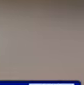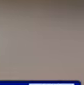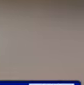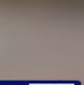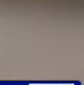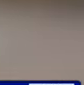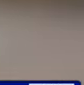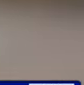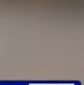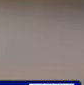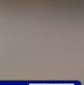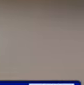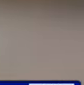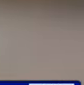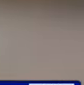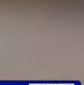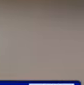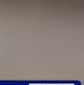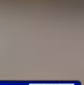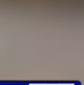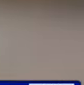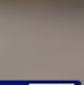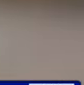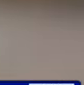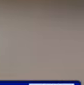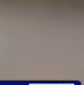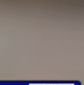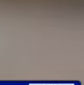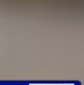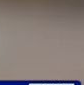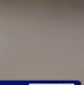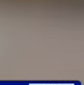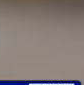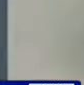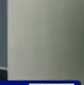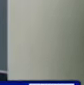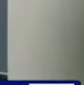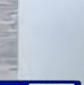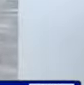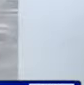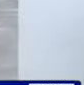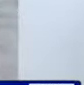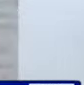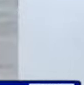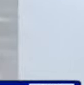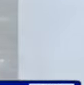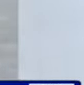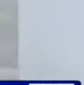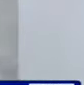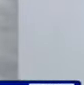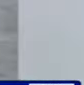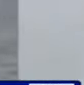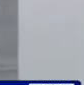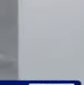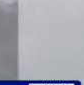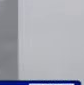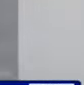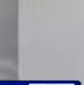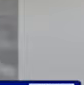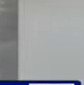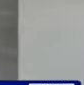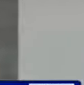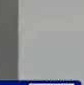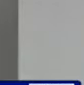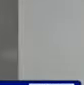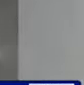desastre ha dañado centenares de casas, puentes, mezquitas y otras instalaciones públicas. Además, las autoridades han informado que es posible que el número